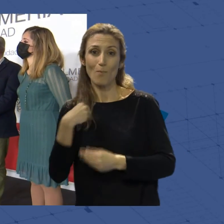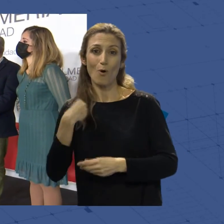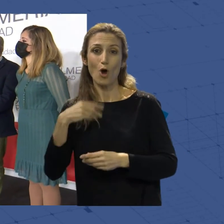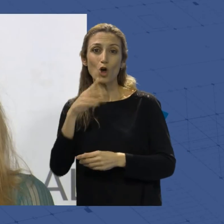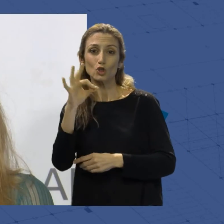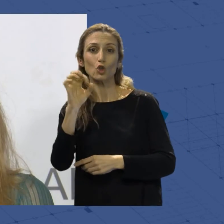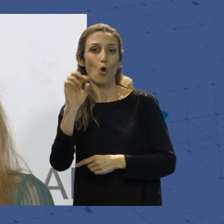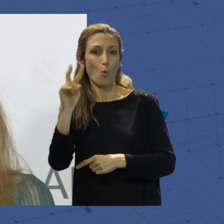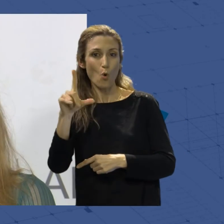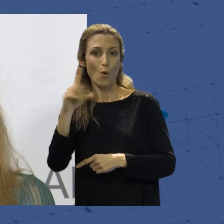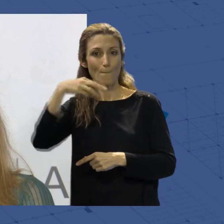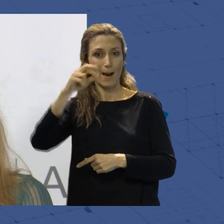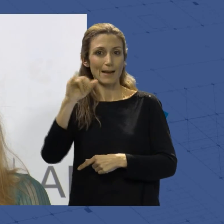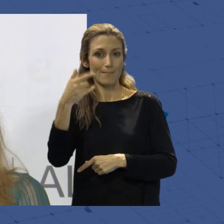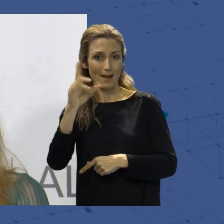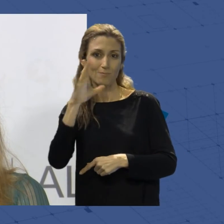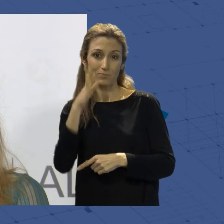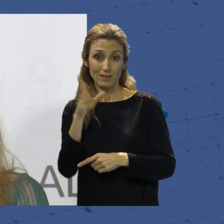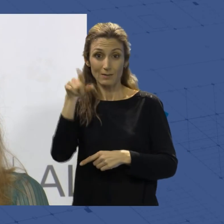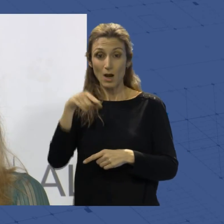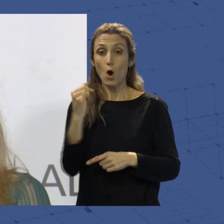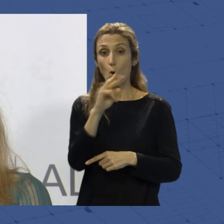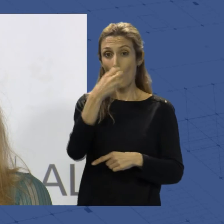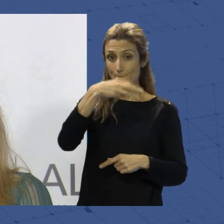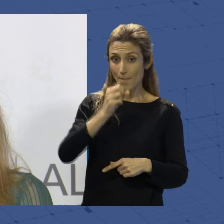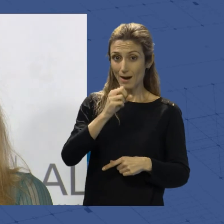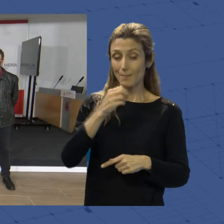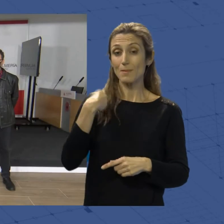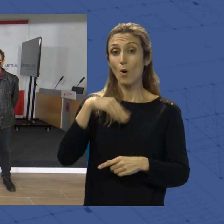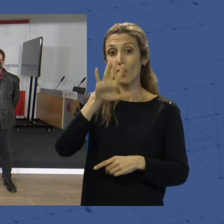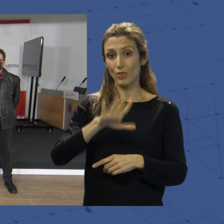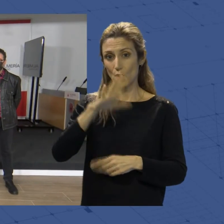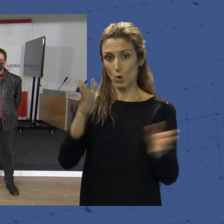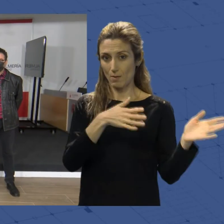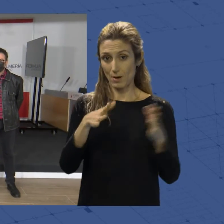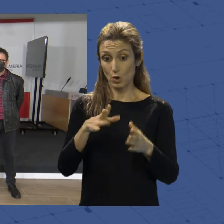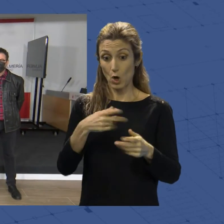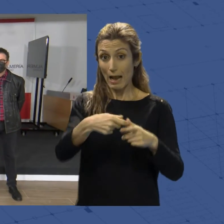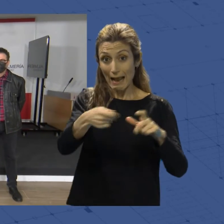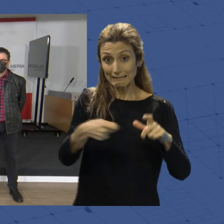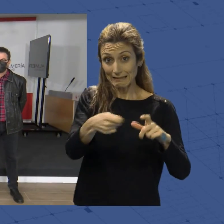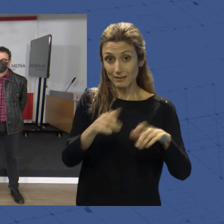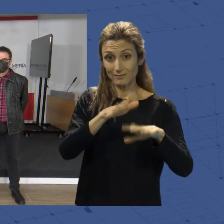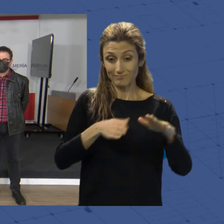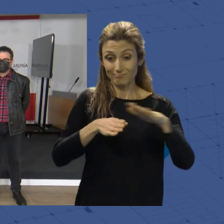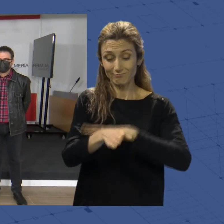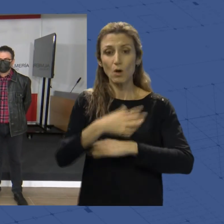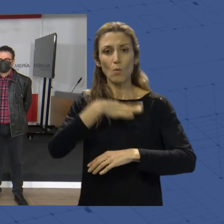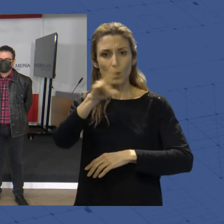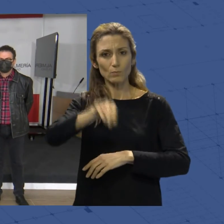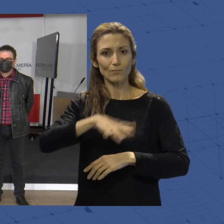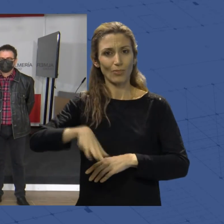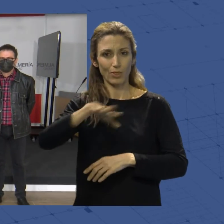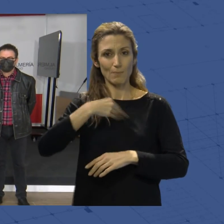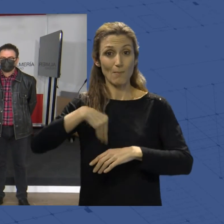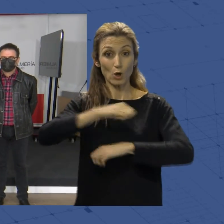cantante Mariluz Negrillo y el saxofonista Juan Malinde el 5 de marzo. Las entradas para estos espectáculos se pueden adquirir en la